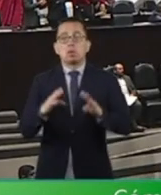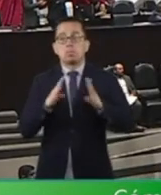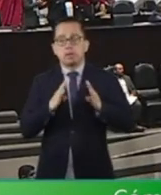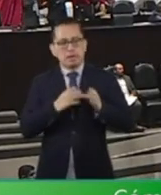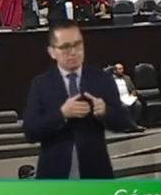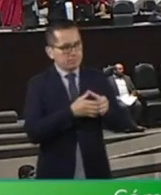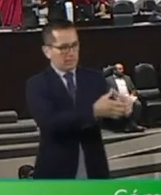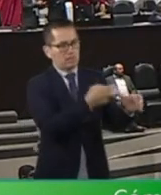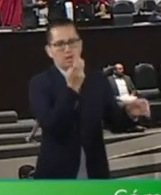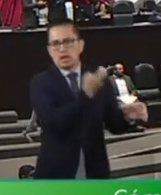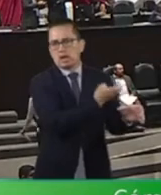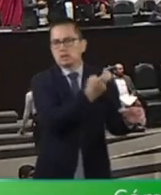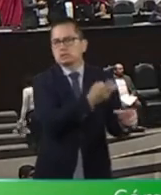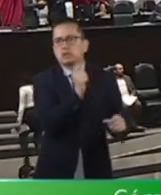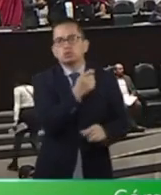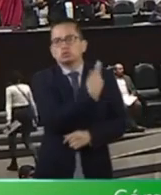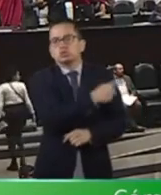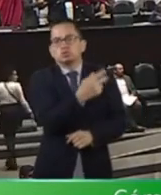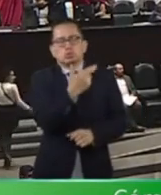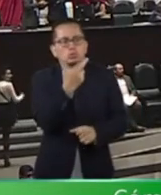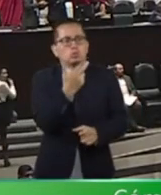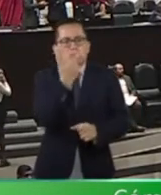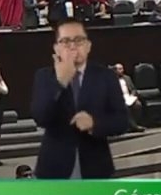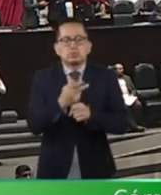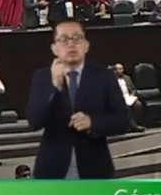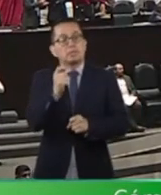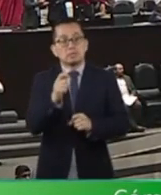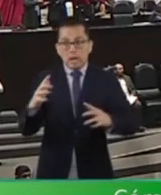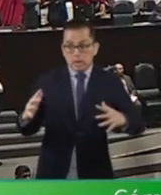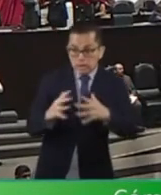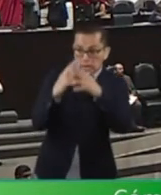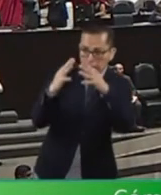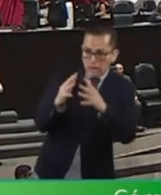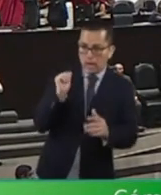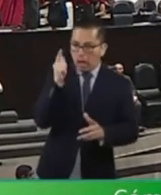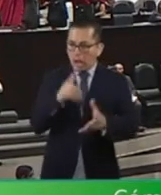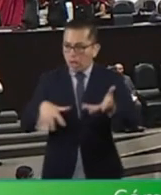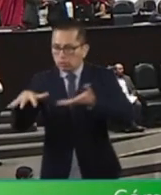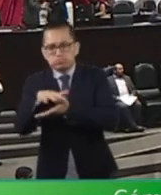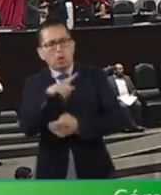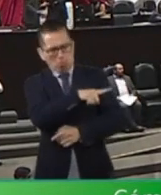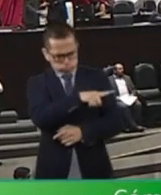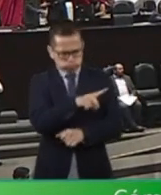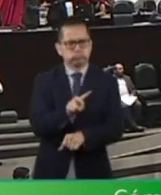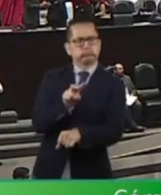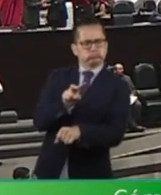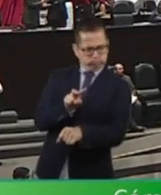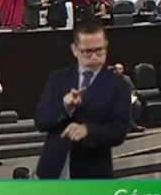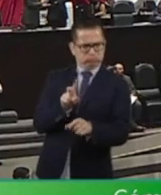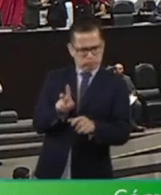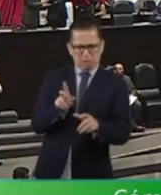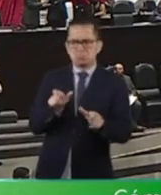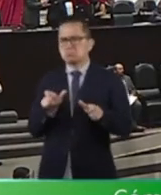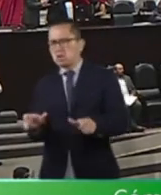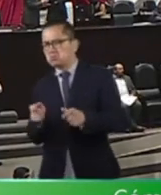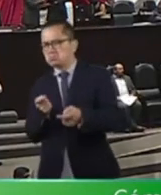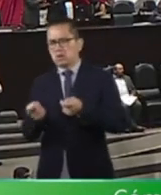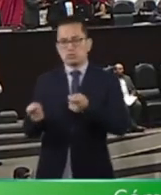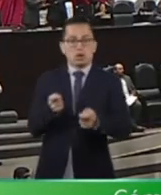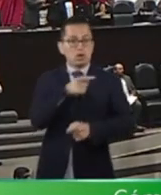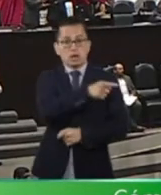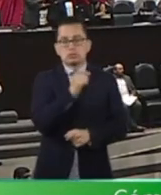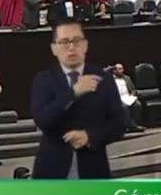están diseñadas para operar en contextos de guerra y conflicto donde los valores de obediencia incondicional y la